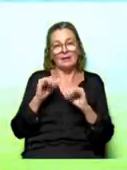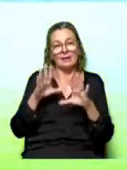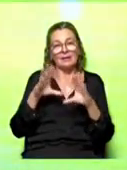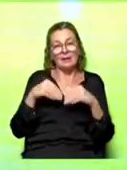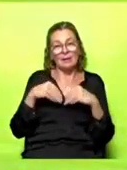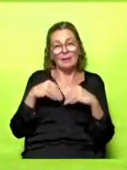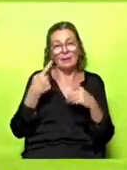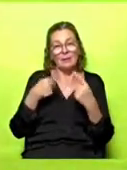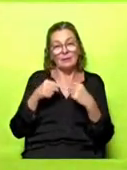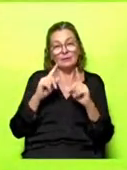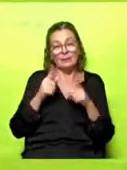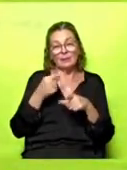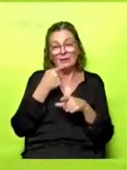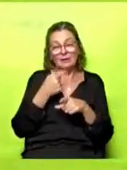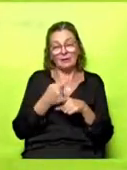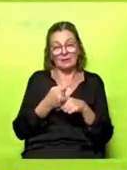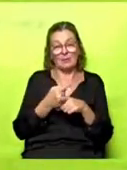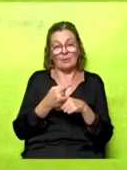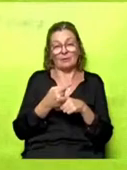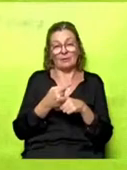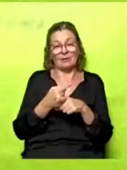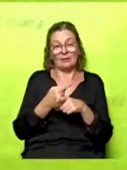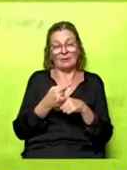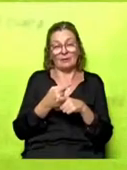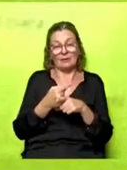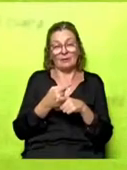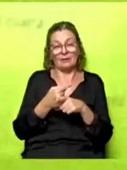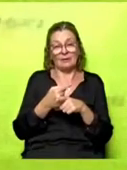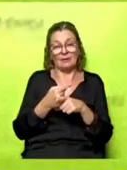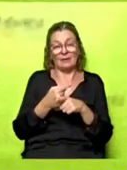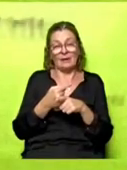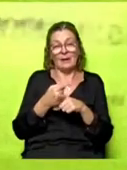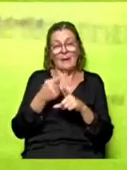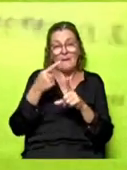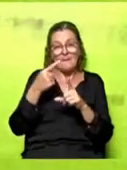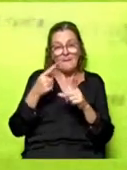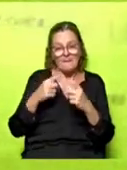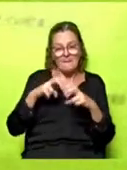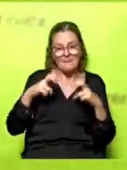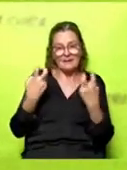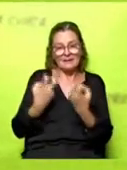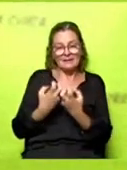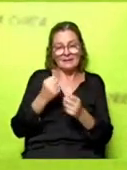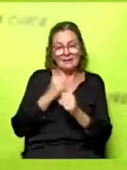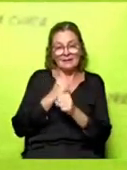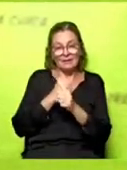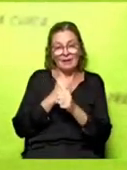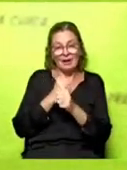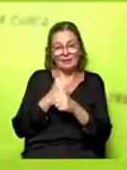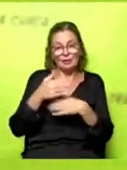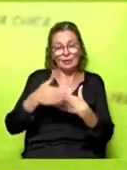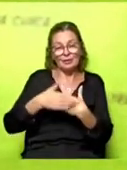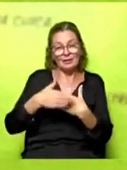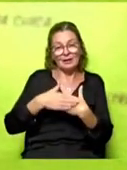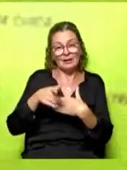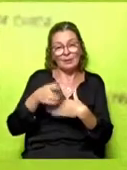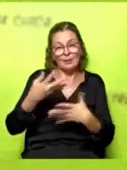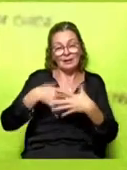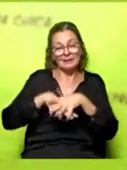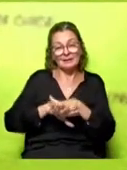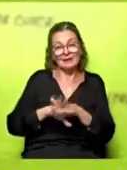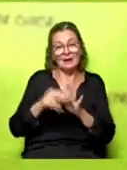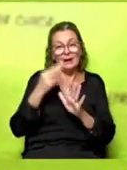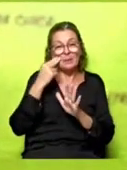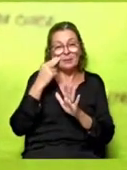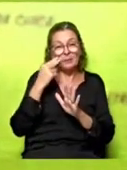lo que también decimos es que tienen que ser mesas interinstitucionales, políticas sociales, trabajando en los territorios, porque es integral el problema,